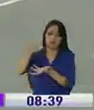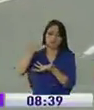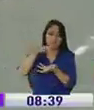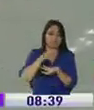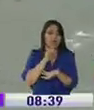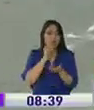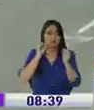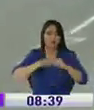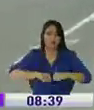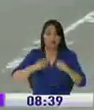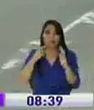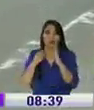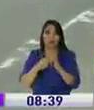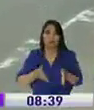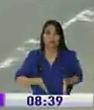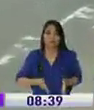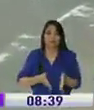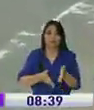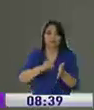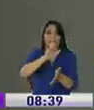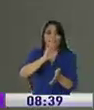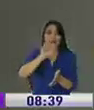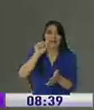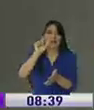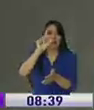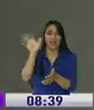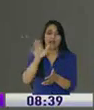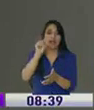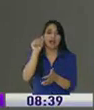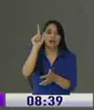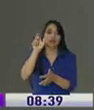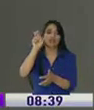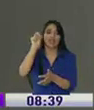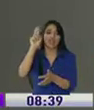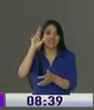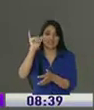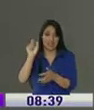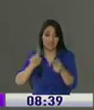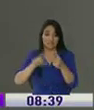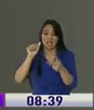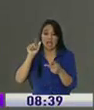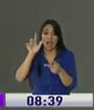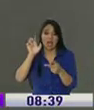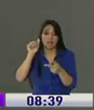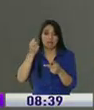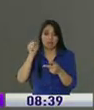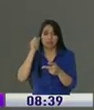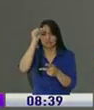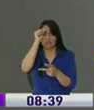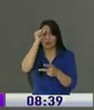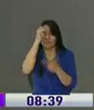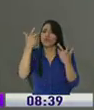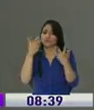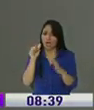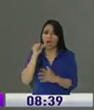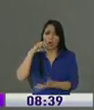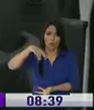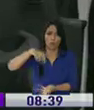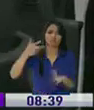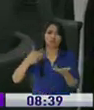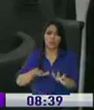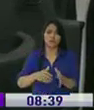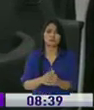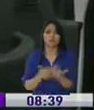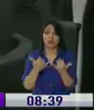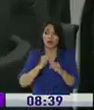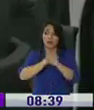como el de la Real Audiencia y Los Álamos, el servicio de agua potable se restableció este domingo, como lo cuentan los moradores. Amaneció con